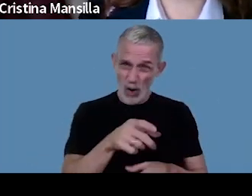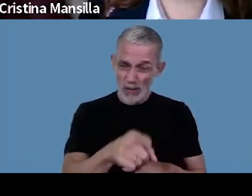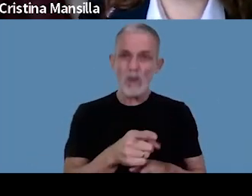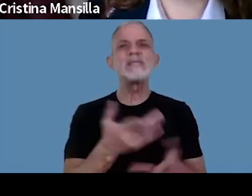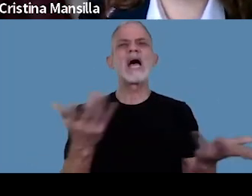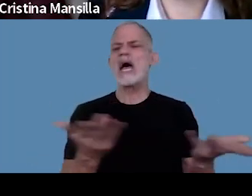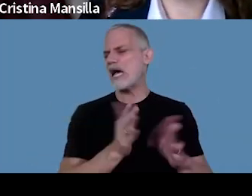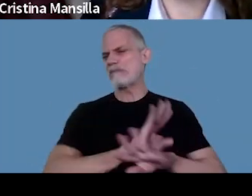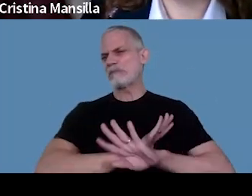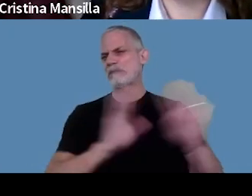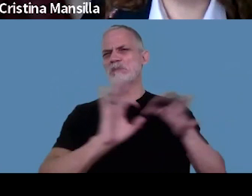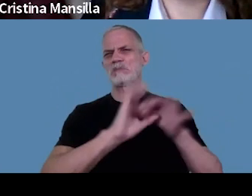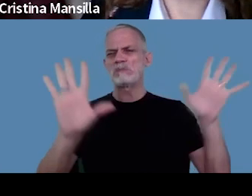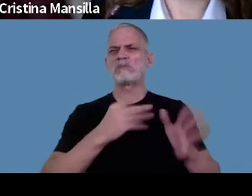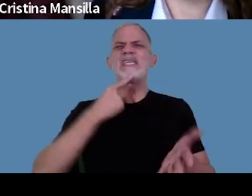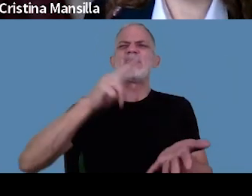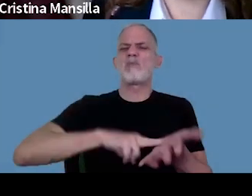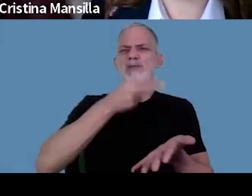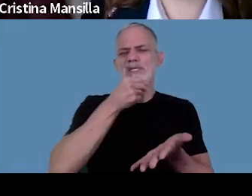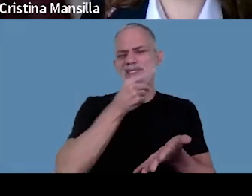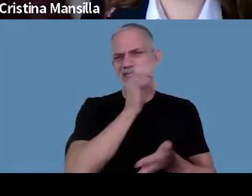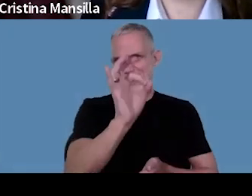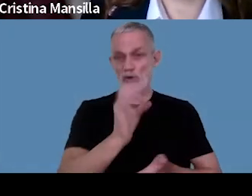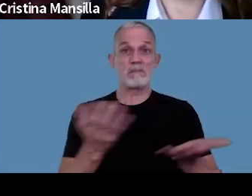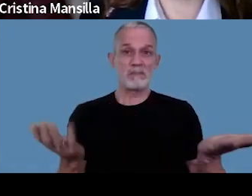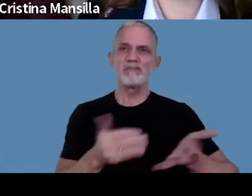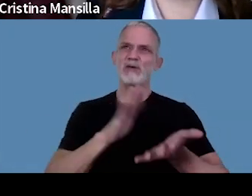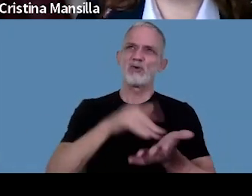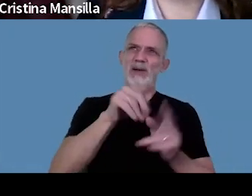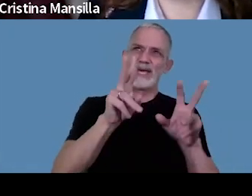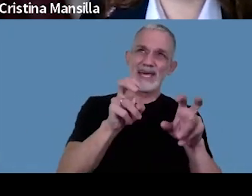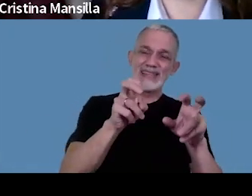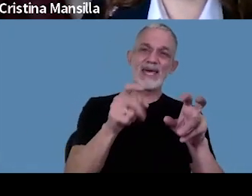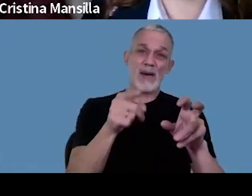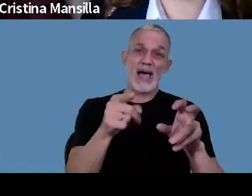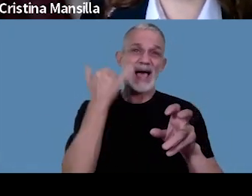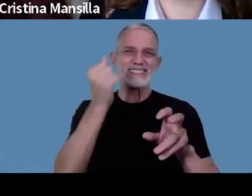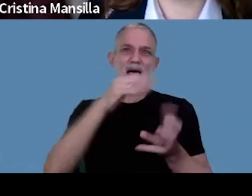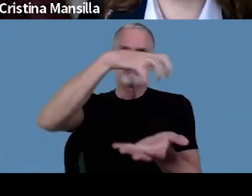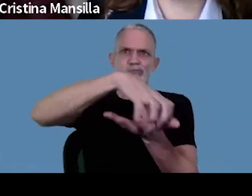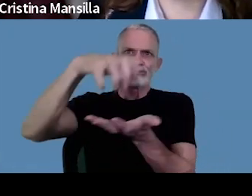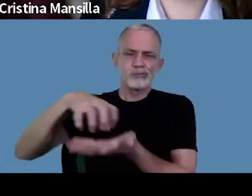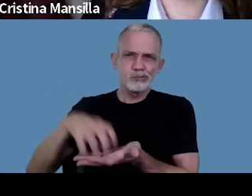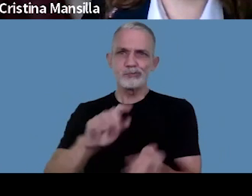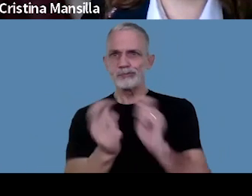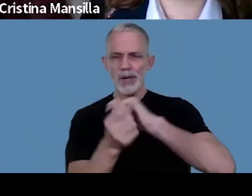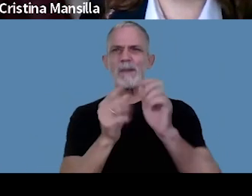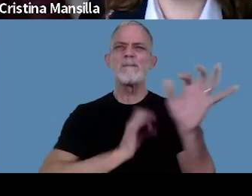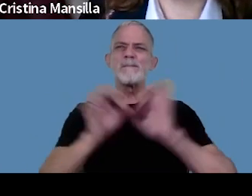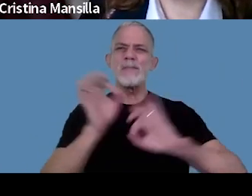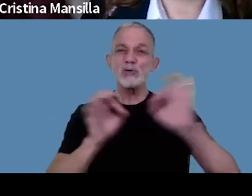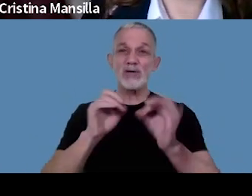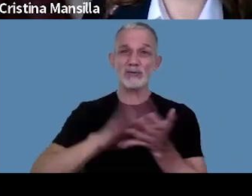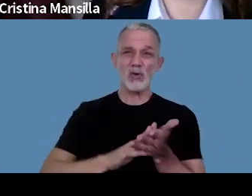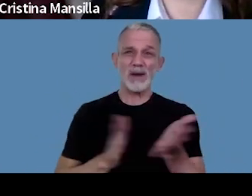encuentra liberada de impuestos. Bueno, con respecto a estas entidades que reformularon proyectos de promoción